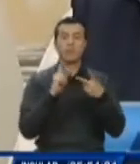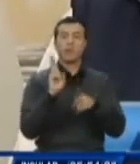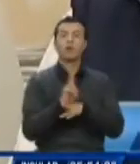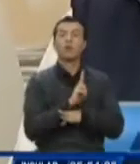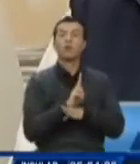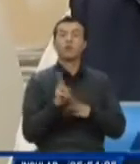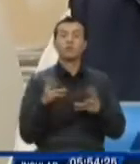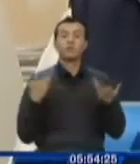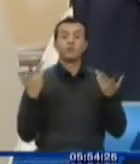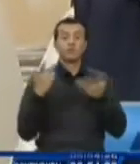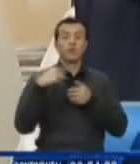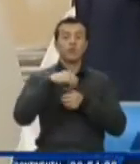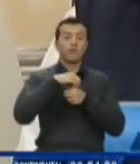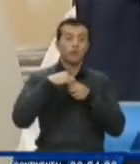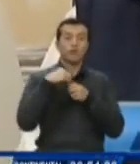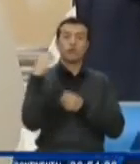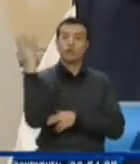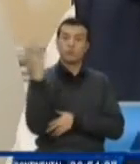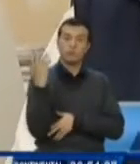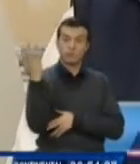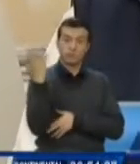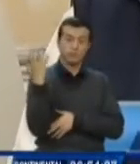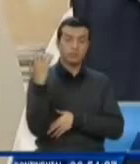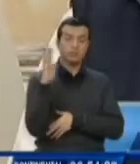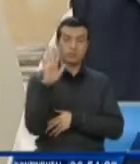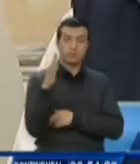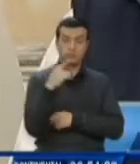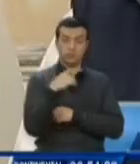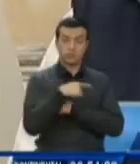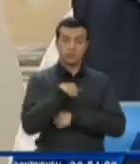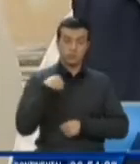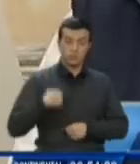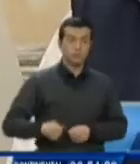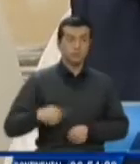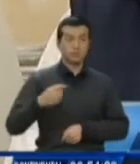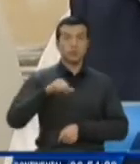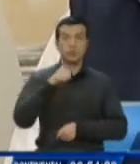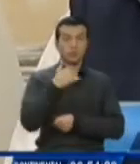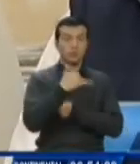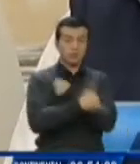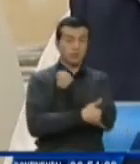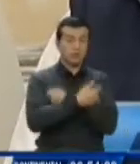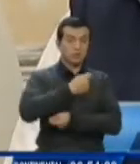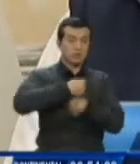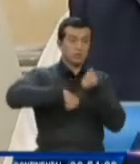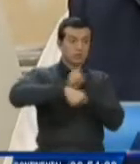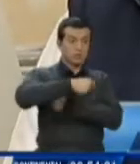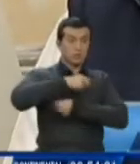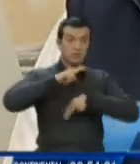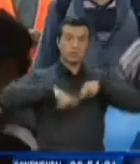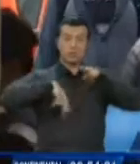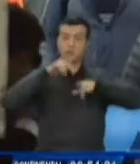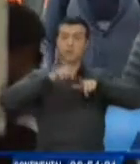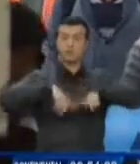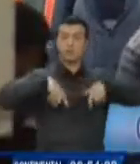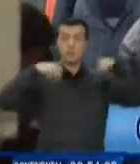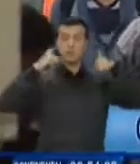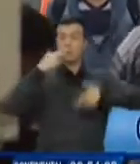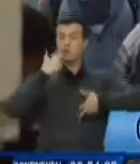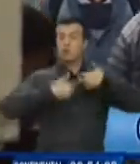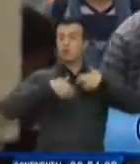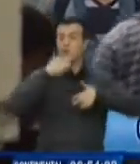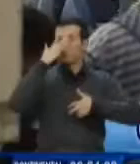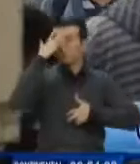utilizar el fondo de pensiones que tienen los chinos para realizar inversión, especialmente en infraestructura. El problema es que